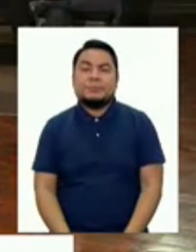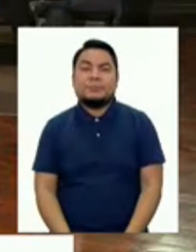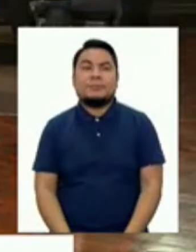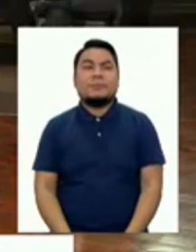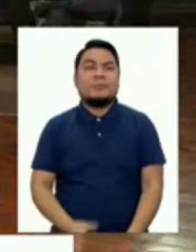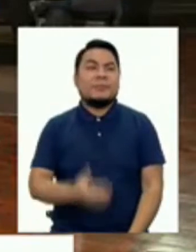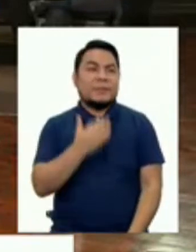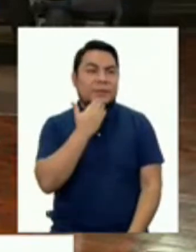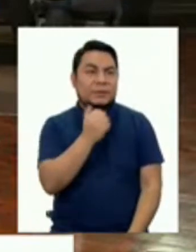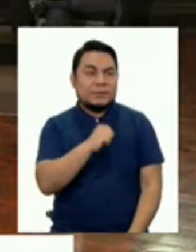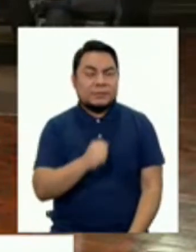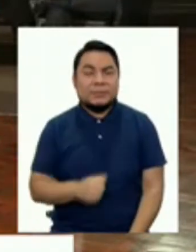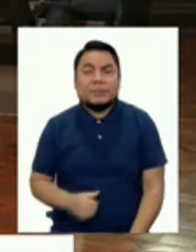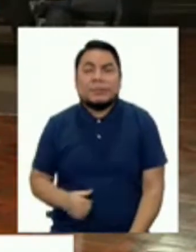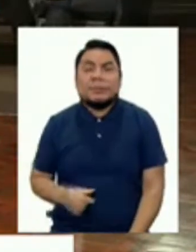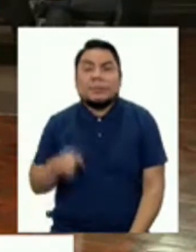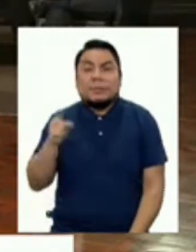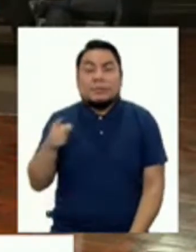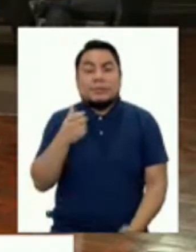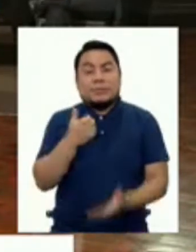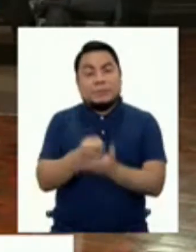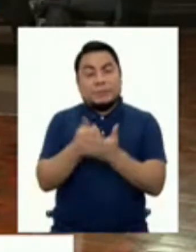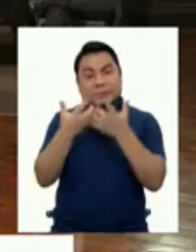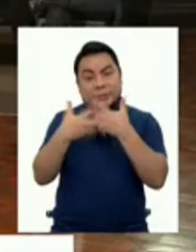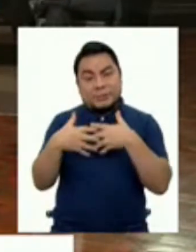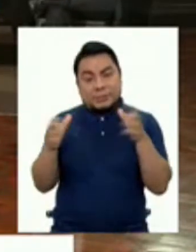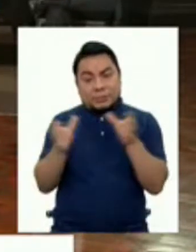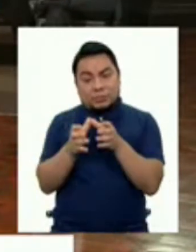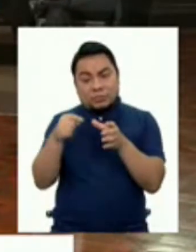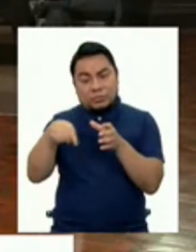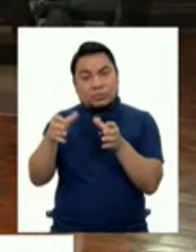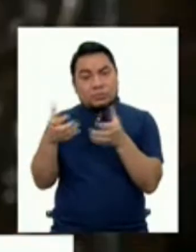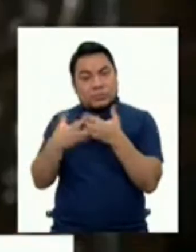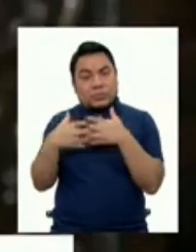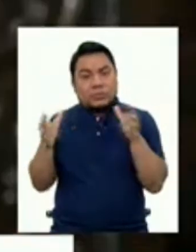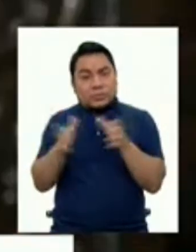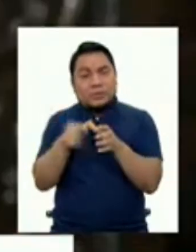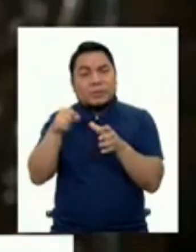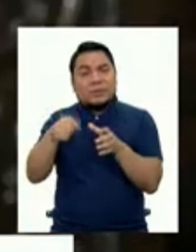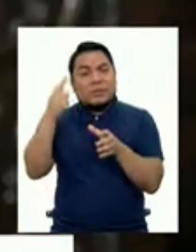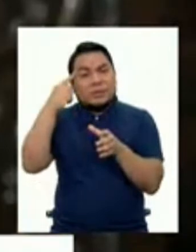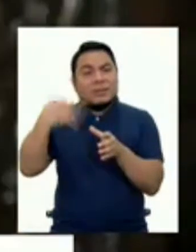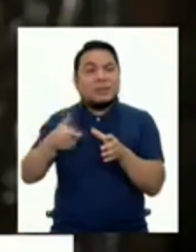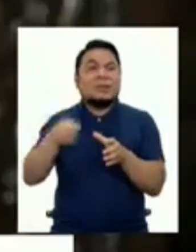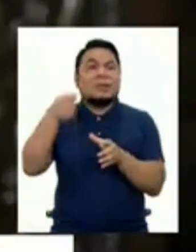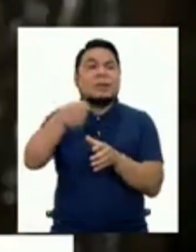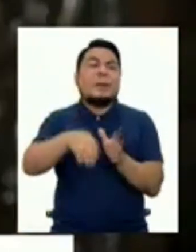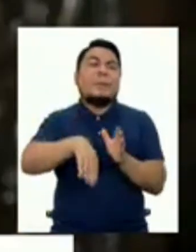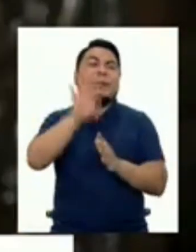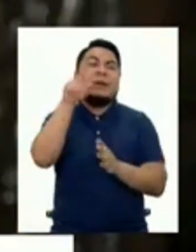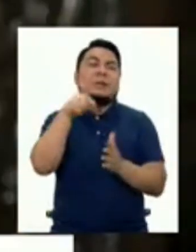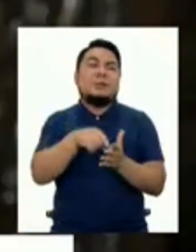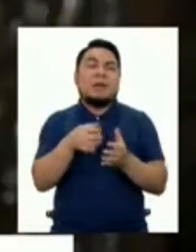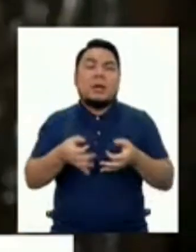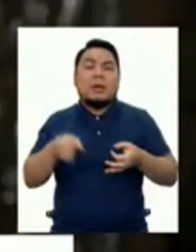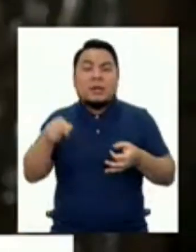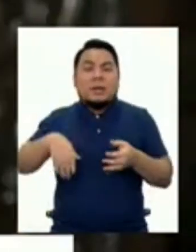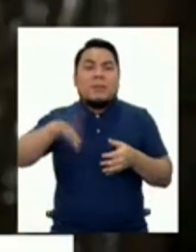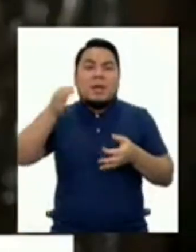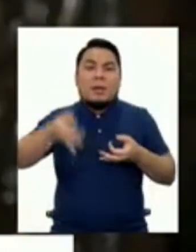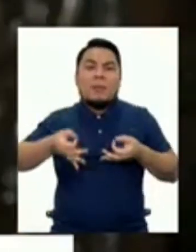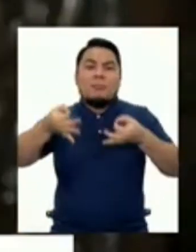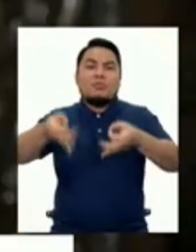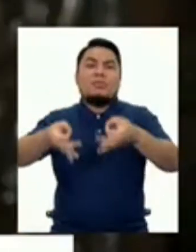Gracias, presidente. Las microfinancieras son las entidades del sistema financiero que están registrando la mayor cantidad de reprogramaciones, cerca